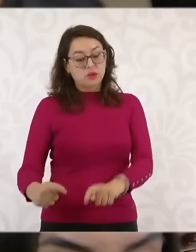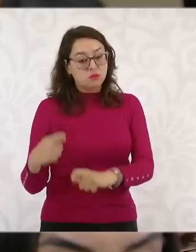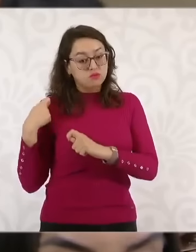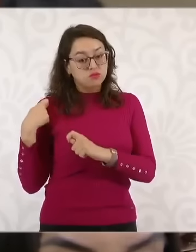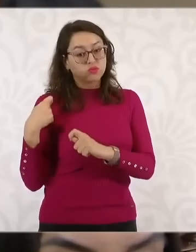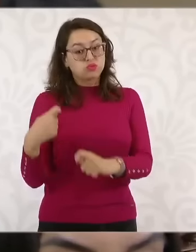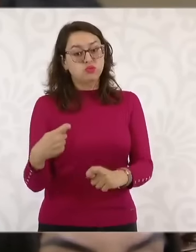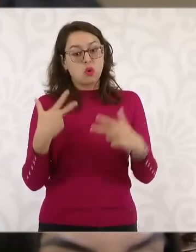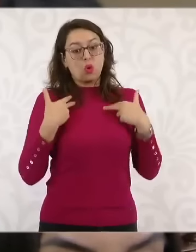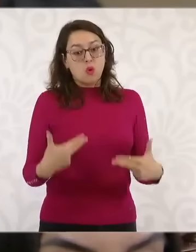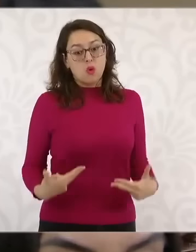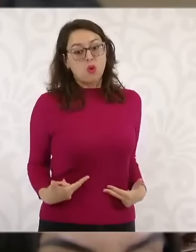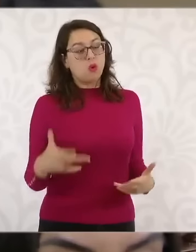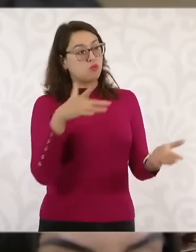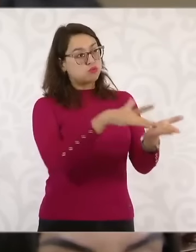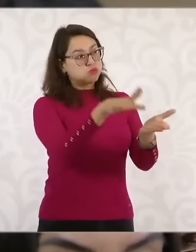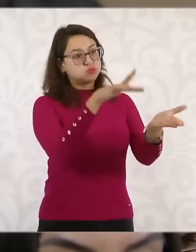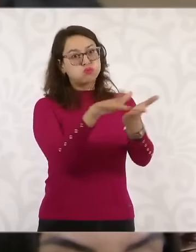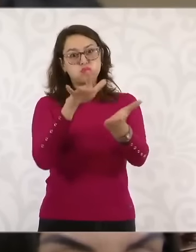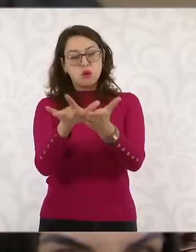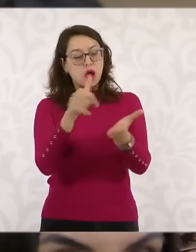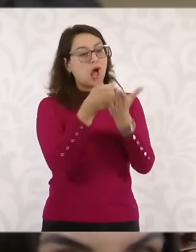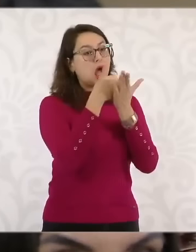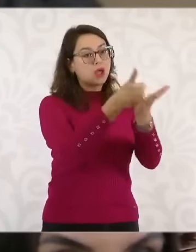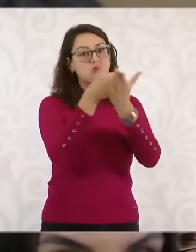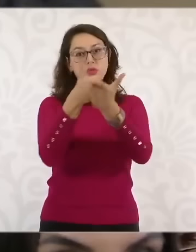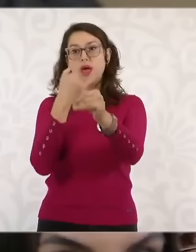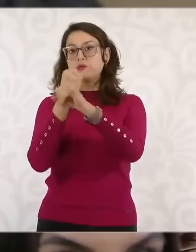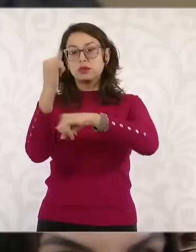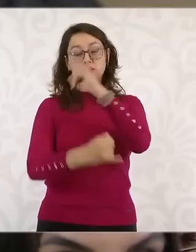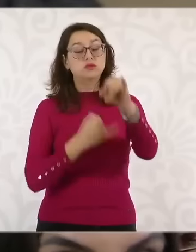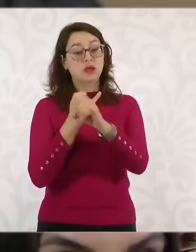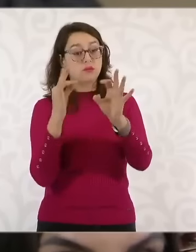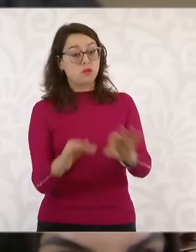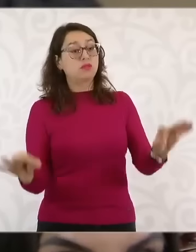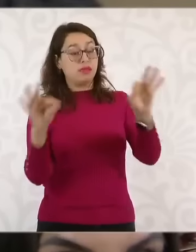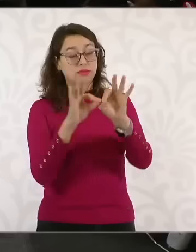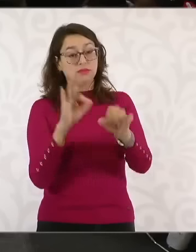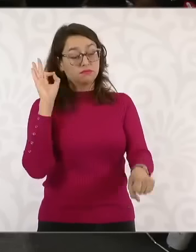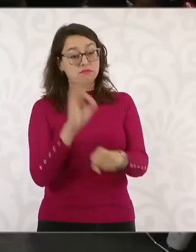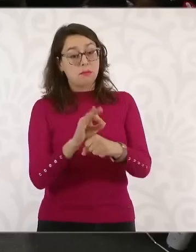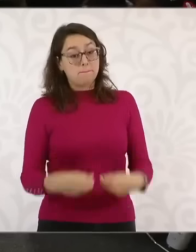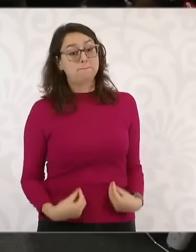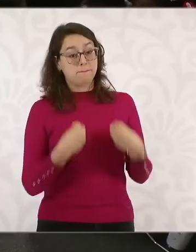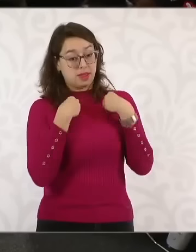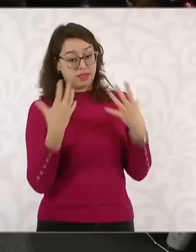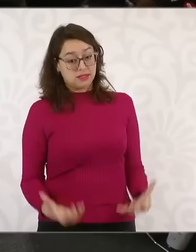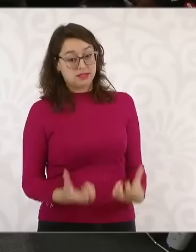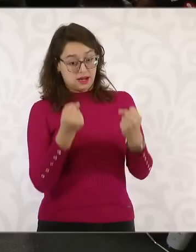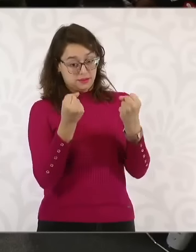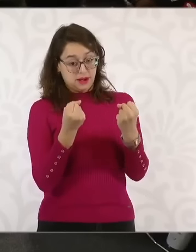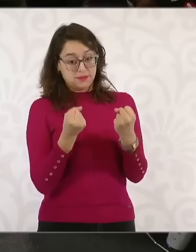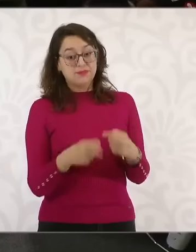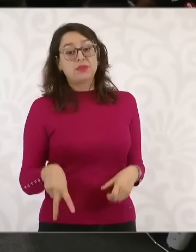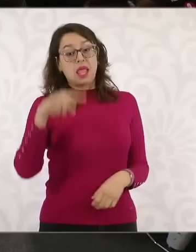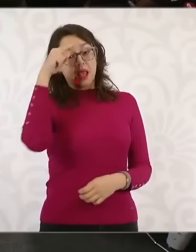ayuda humanitaria, sobre todo ayuda humanitaria internacional para salvar vidas. Históricamente nuestro país